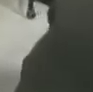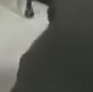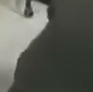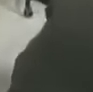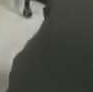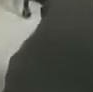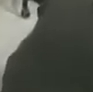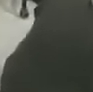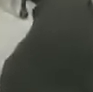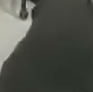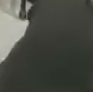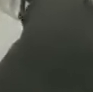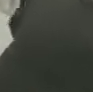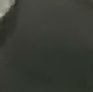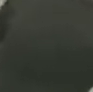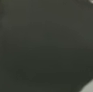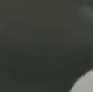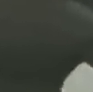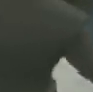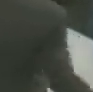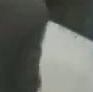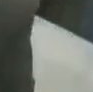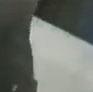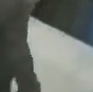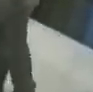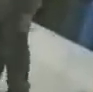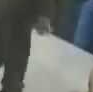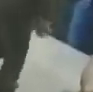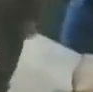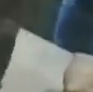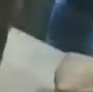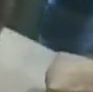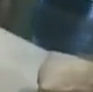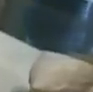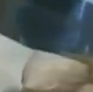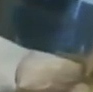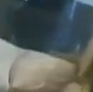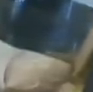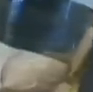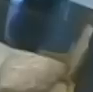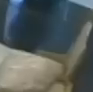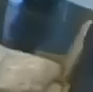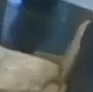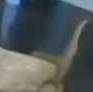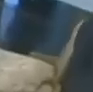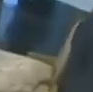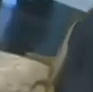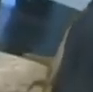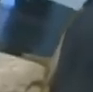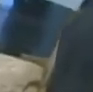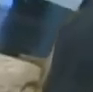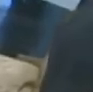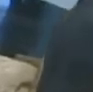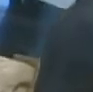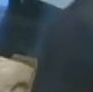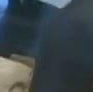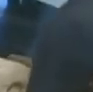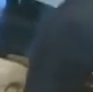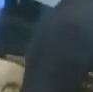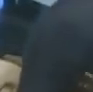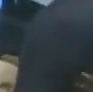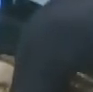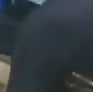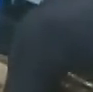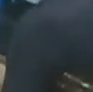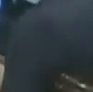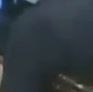el Caribe. Todo el apoyo para que circulen las inversiones en nuestro país, lo afirmaba el jefe de Estado. Tenemos el